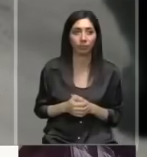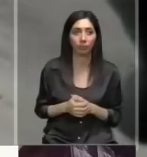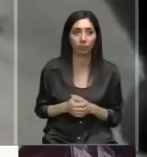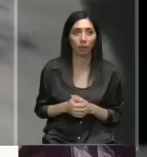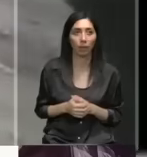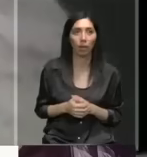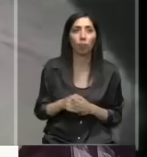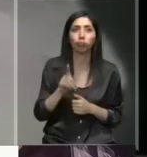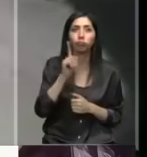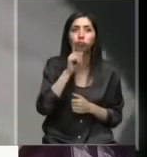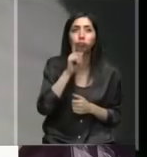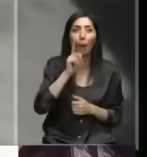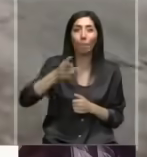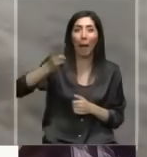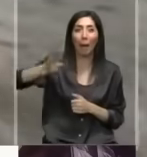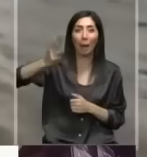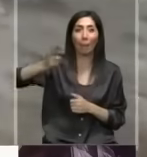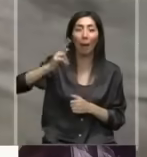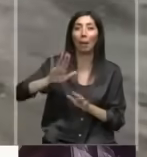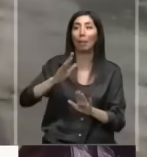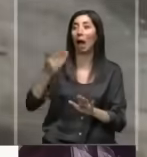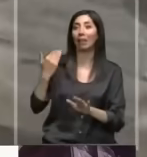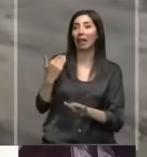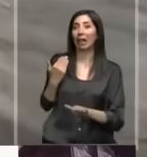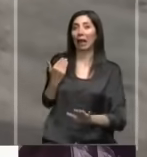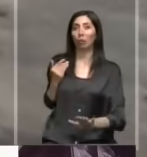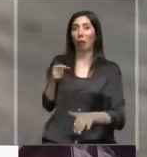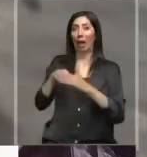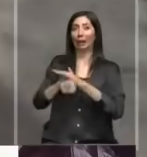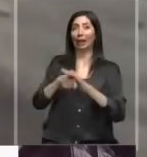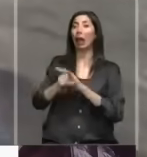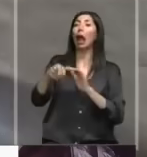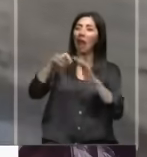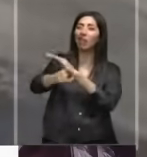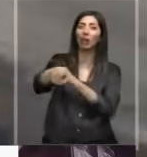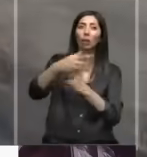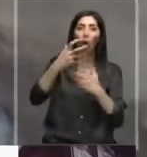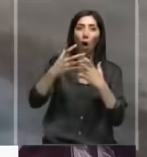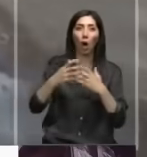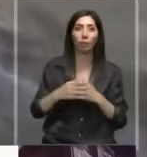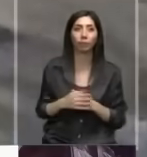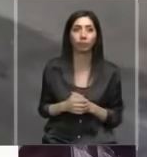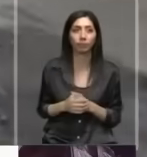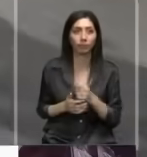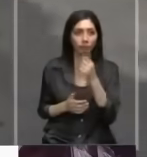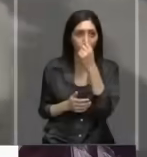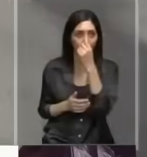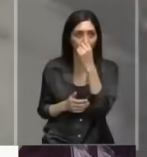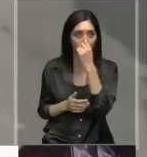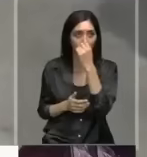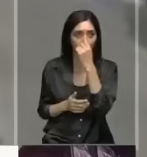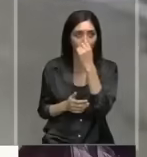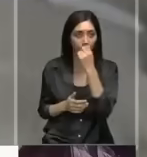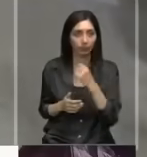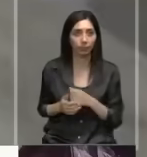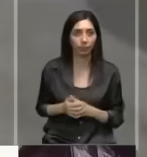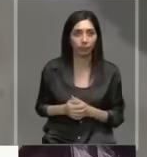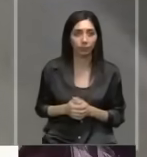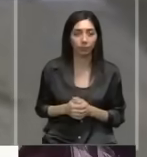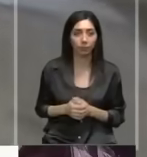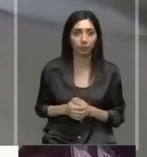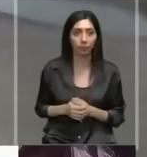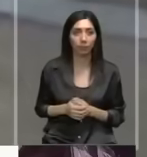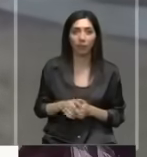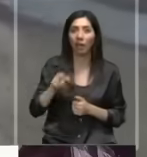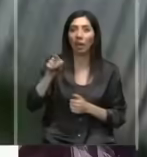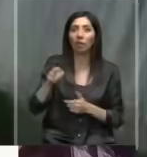¡Siento que la 25, vamos recibiendo! ¡Entonces! Todo esto para